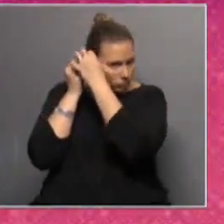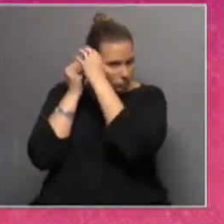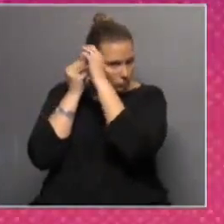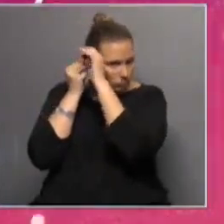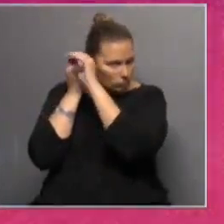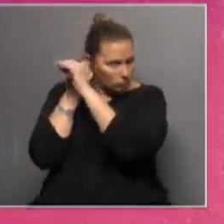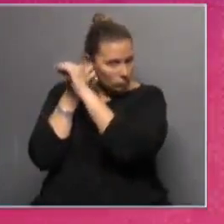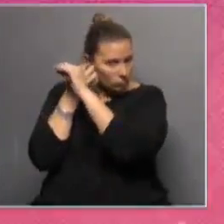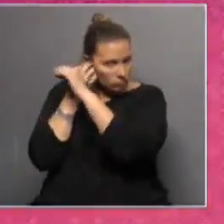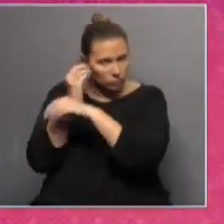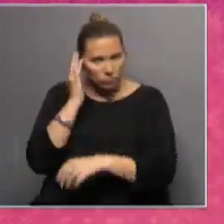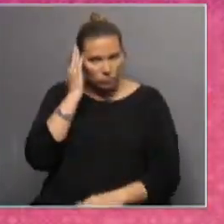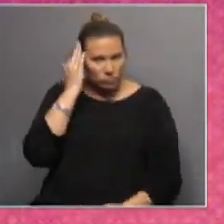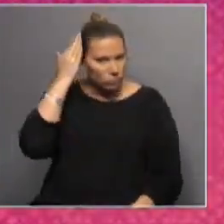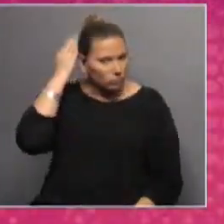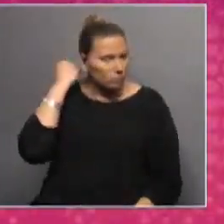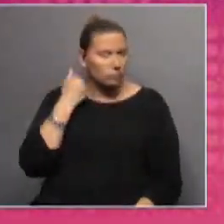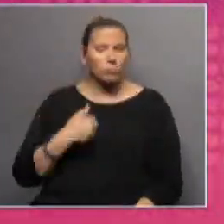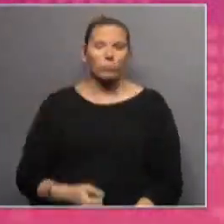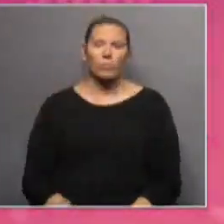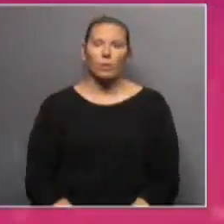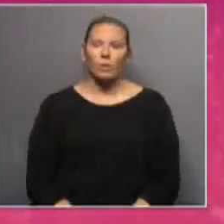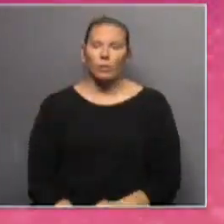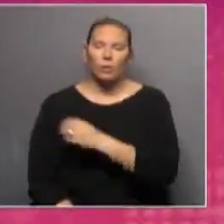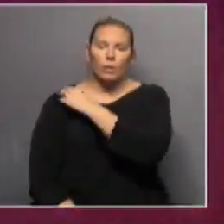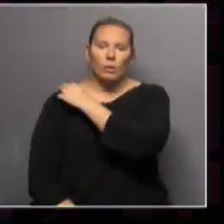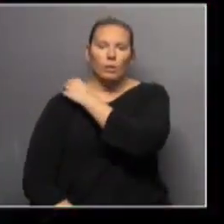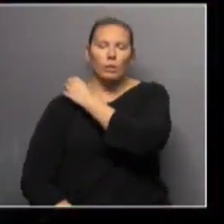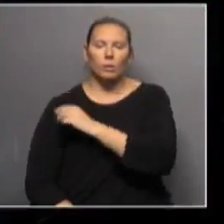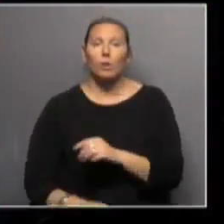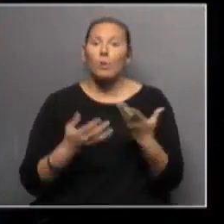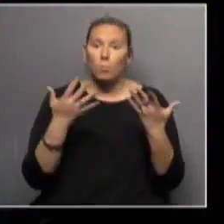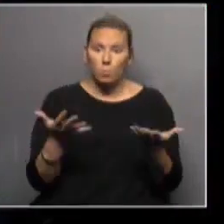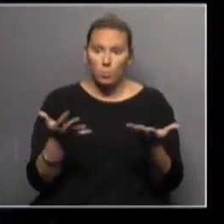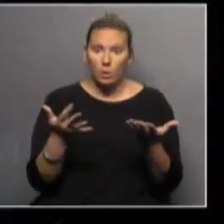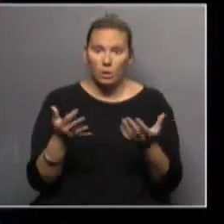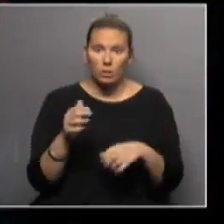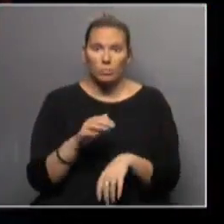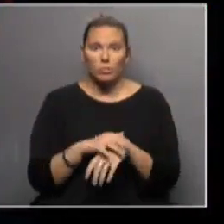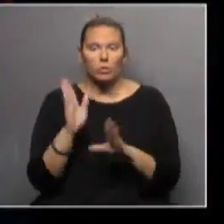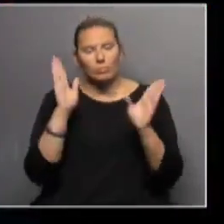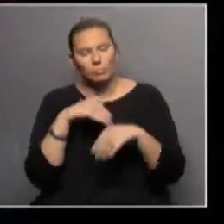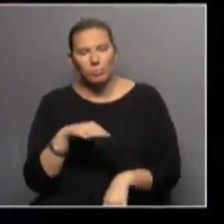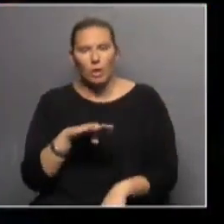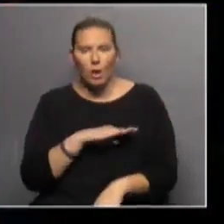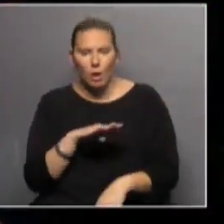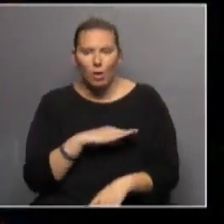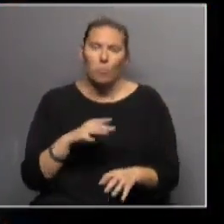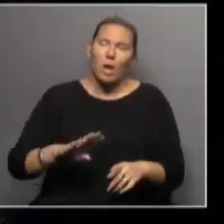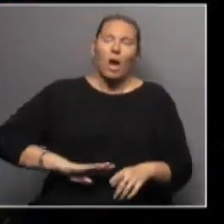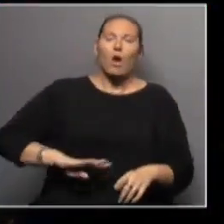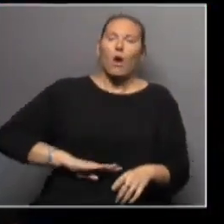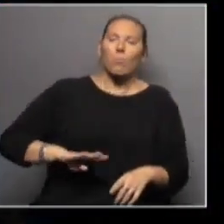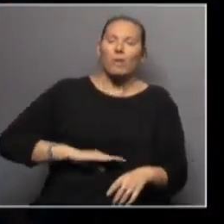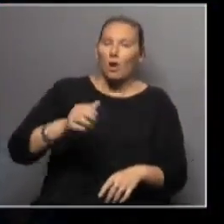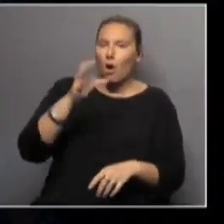Bueno, una vez que marchás con el Morfio, con el Chupi, no está mal. No, no, me bastó